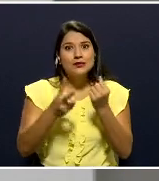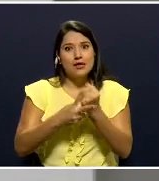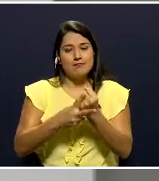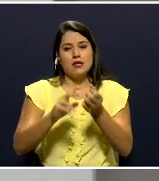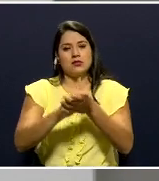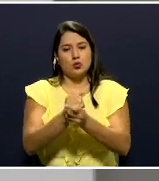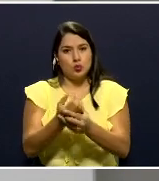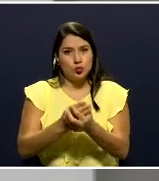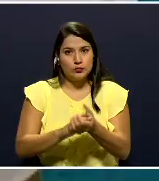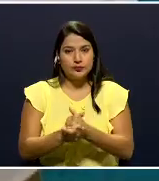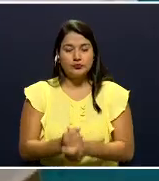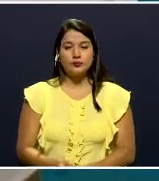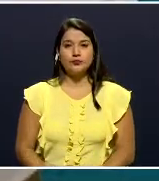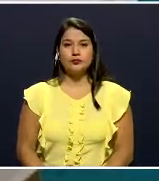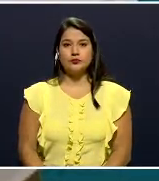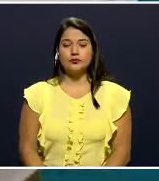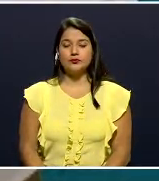manos.